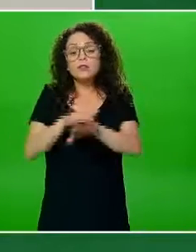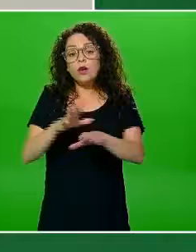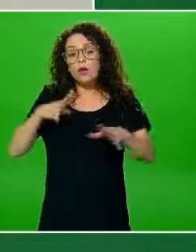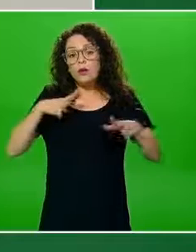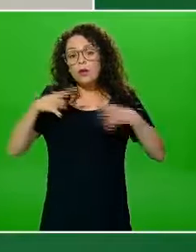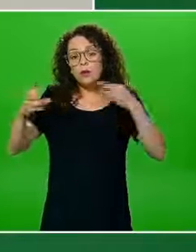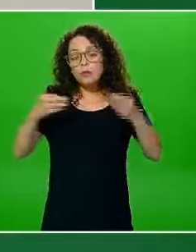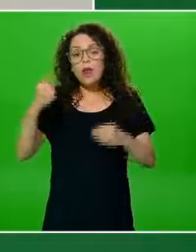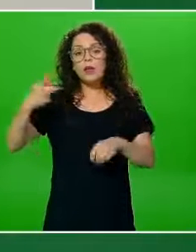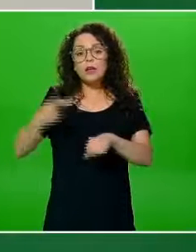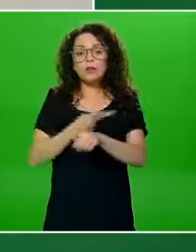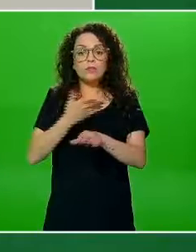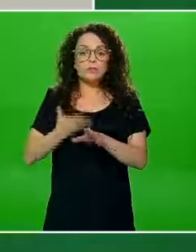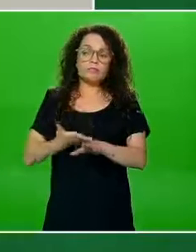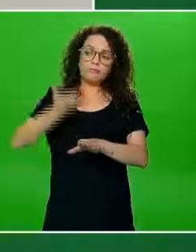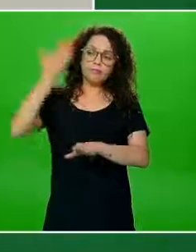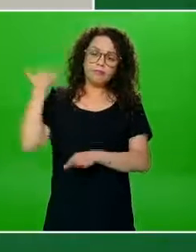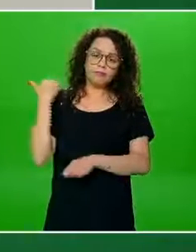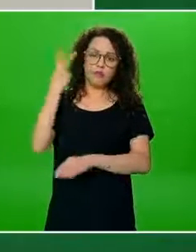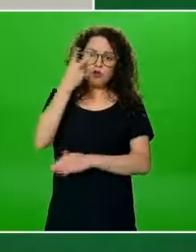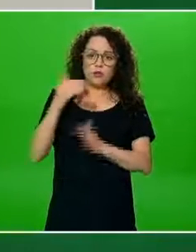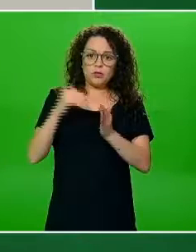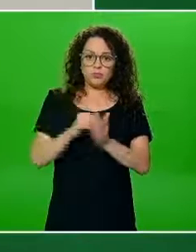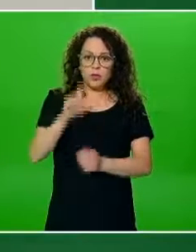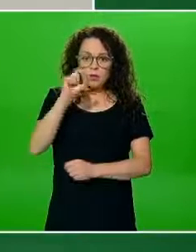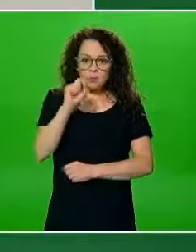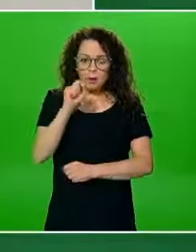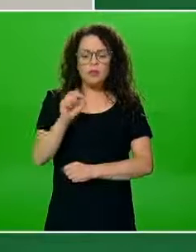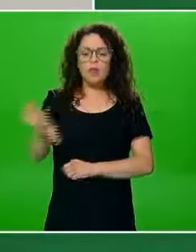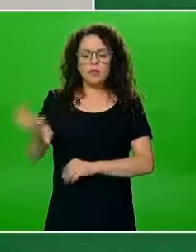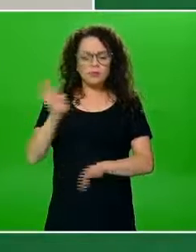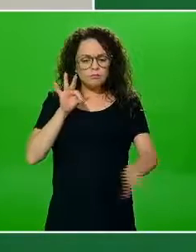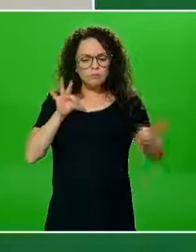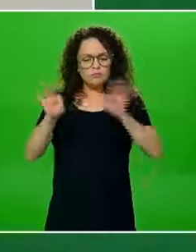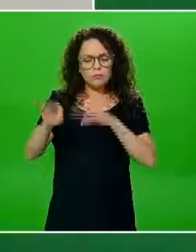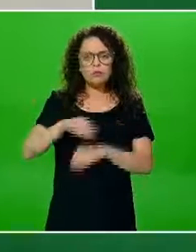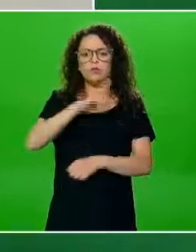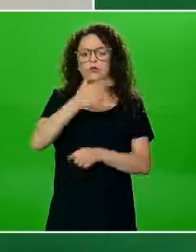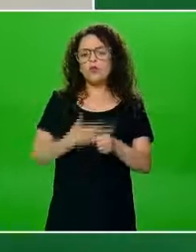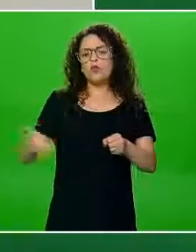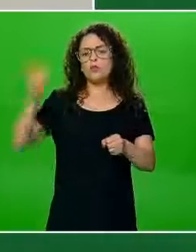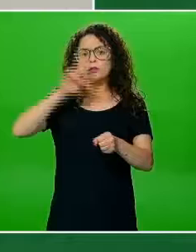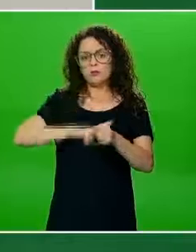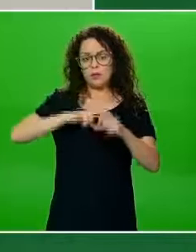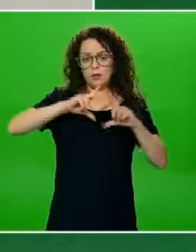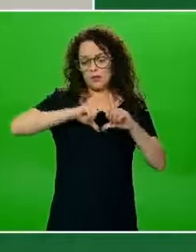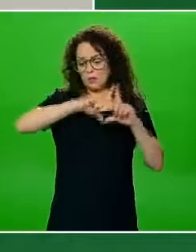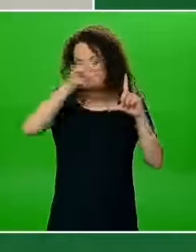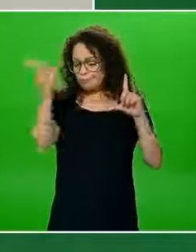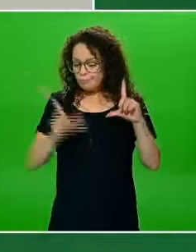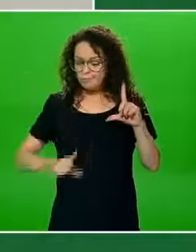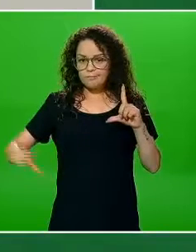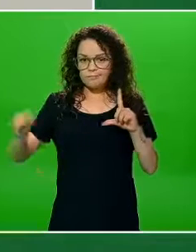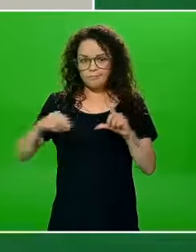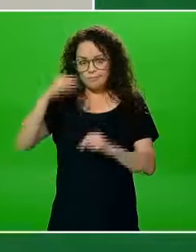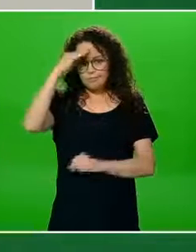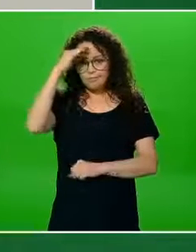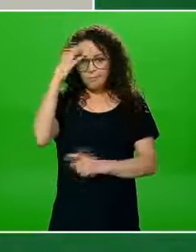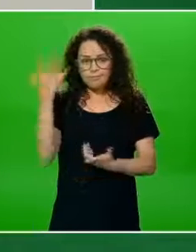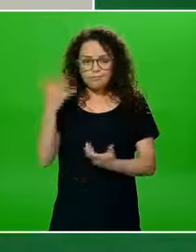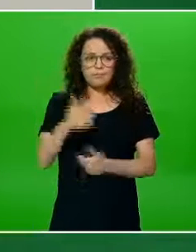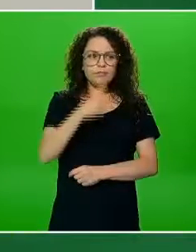año pasado, se hizo una selección de unidades médicas en todo el país y obviamente a cargo de las 32